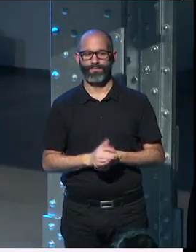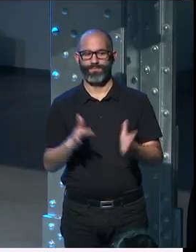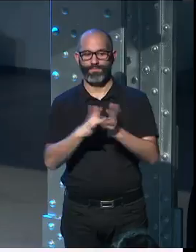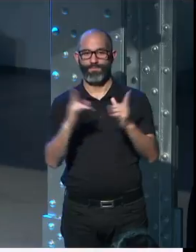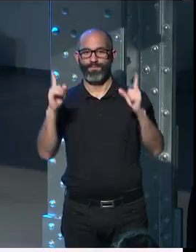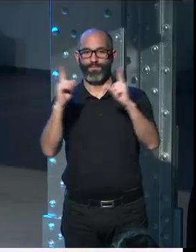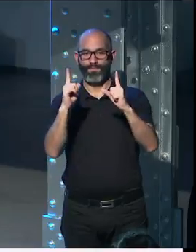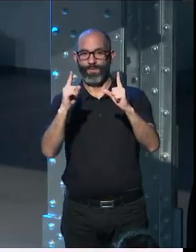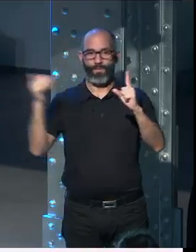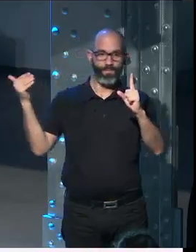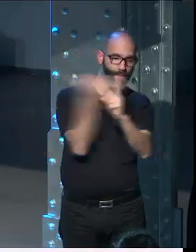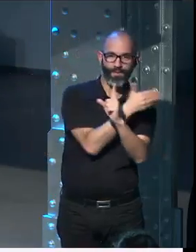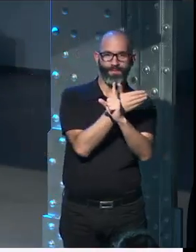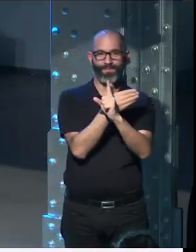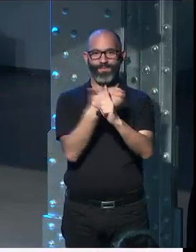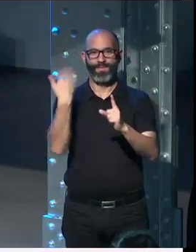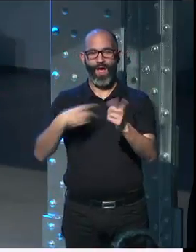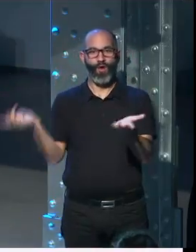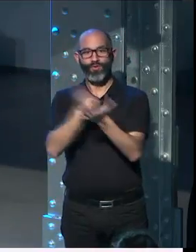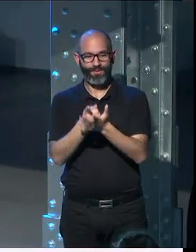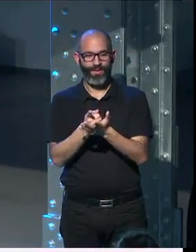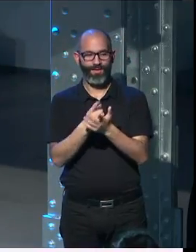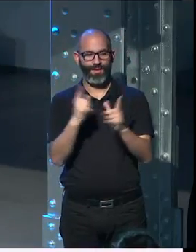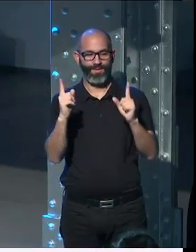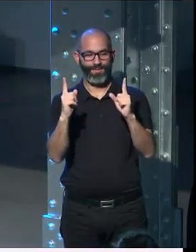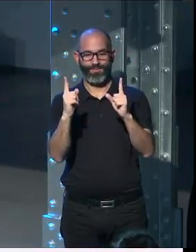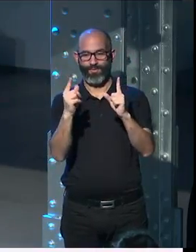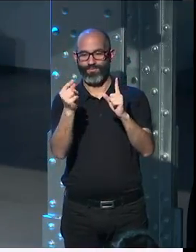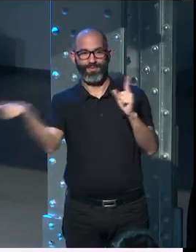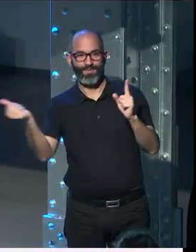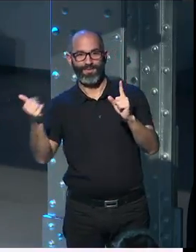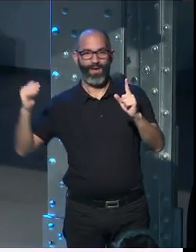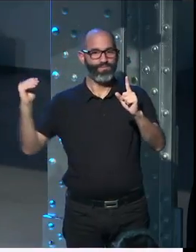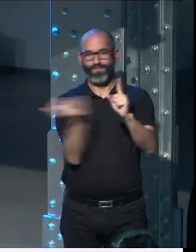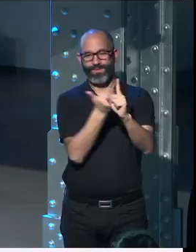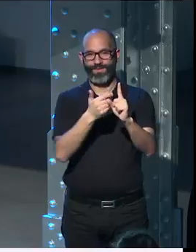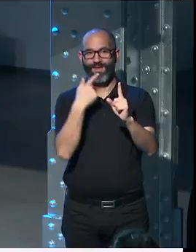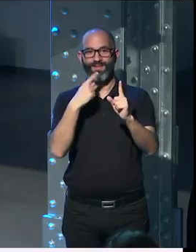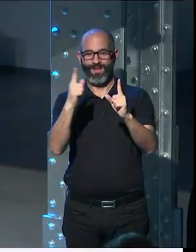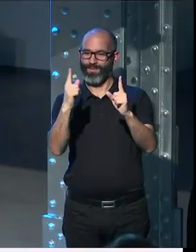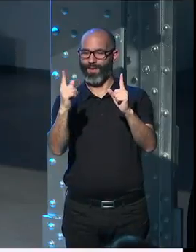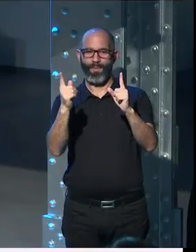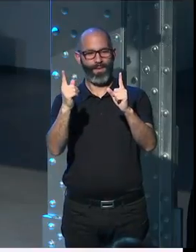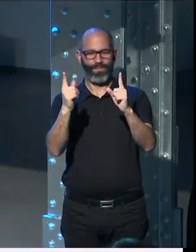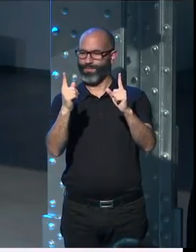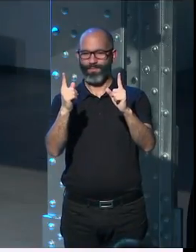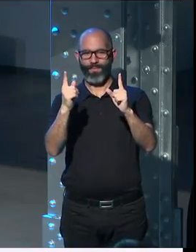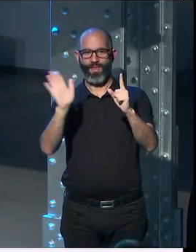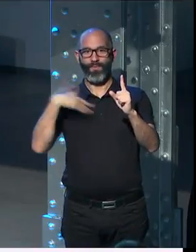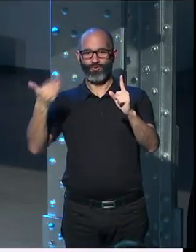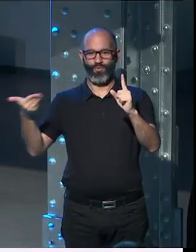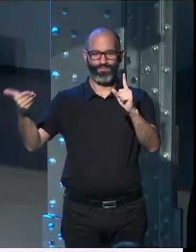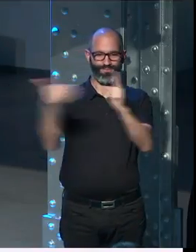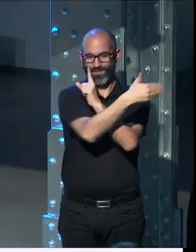Cruzan. El cambio de nuevo. Da igual, la atención estaba capturada por el mapa y las